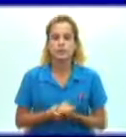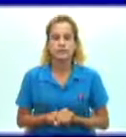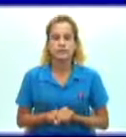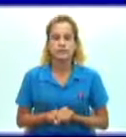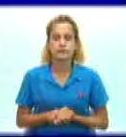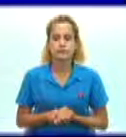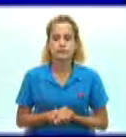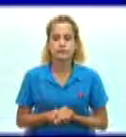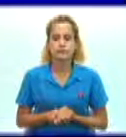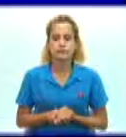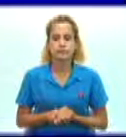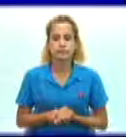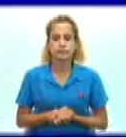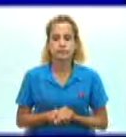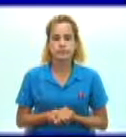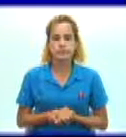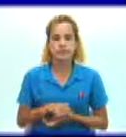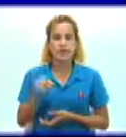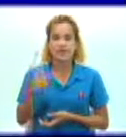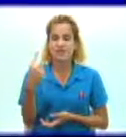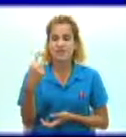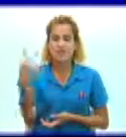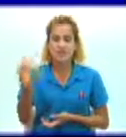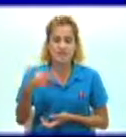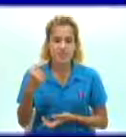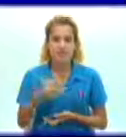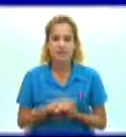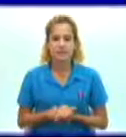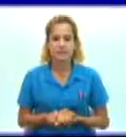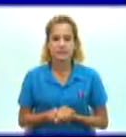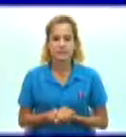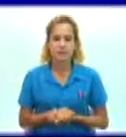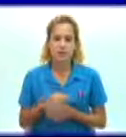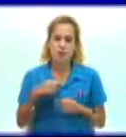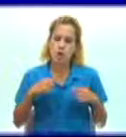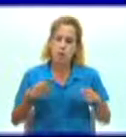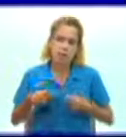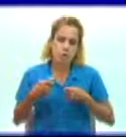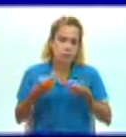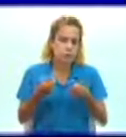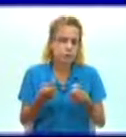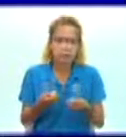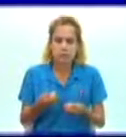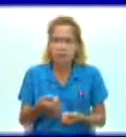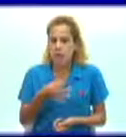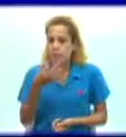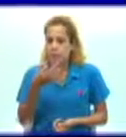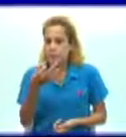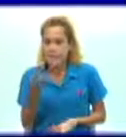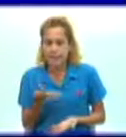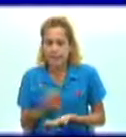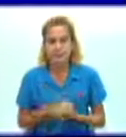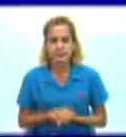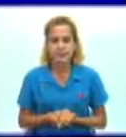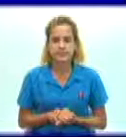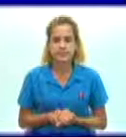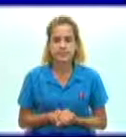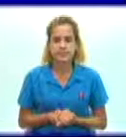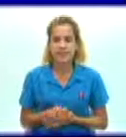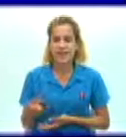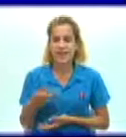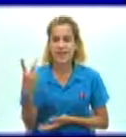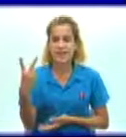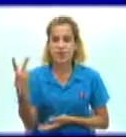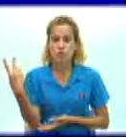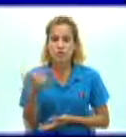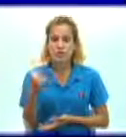bueno, esta es la primera actividad que yo les proponía, bueno, realizar y comentar en la emisión. La segunda